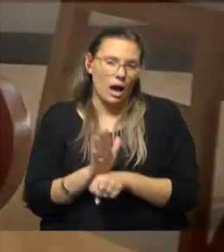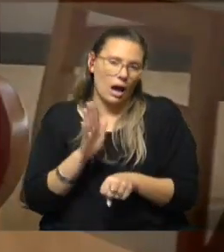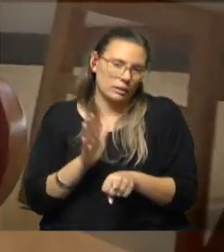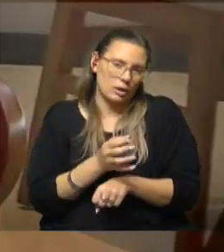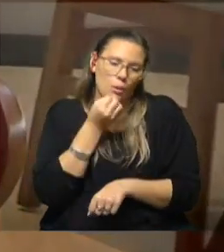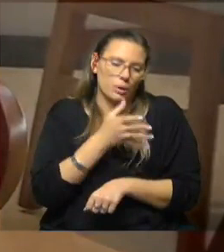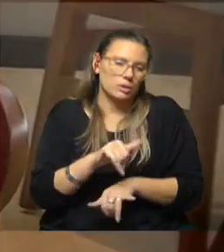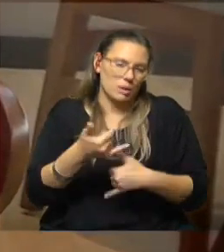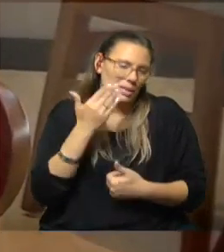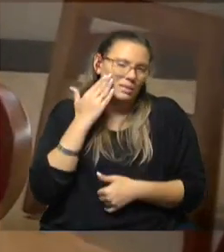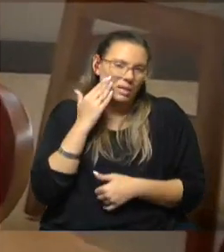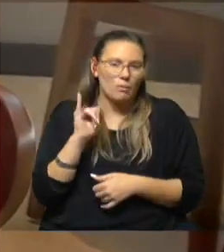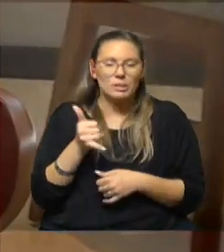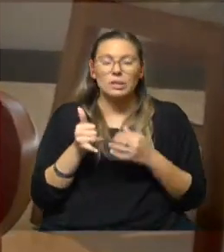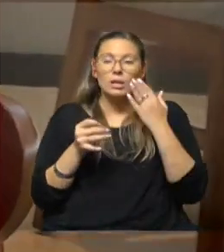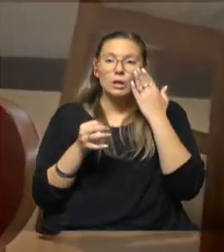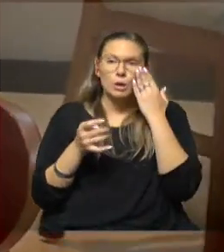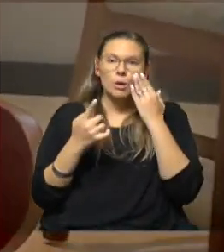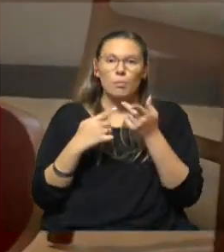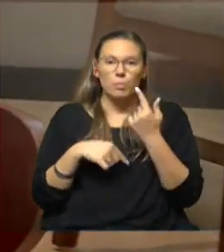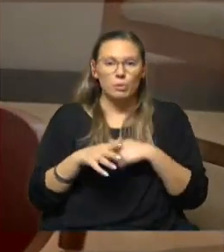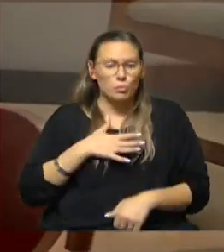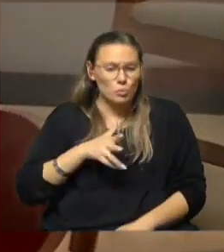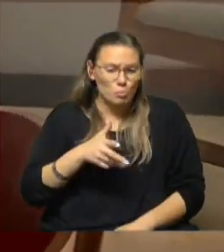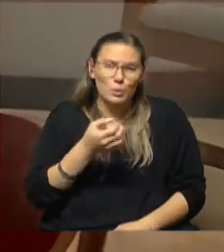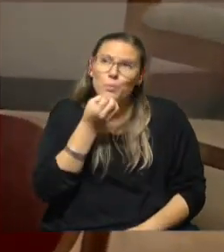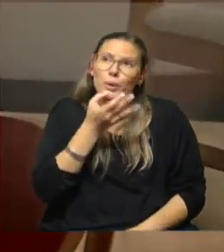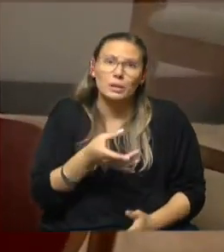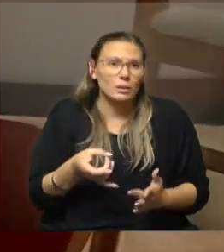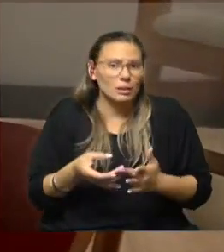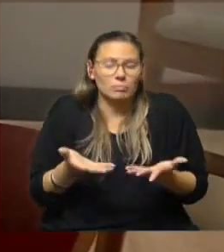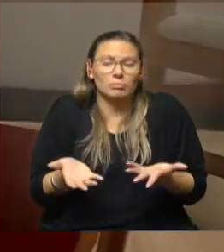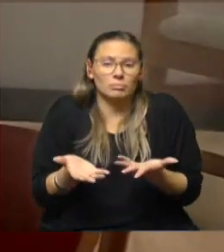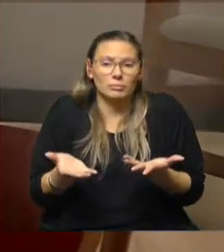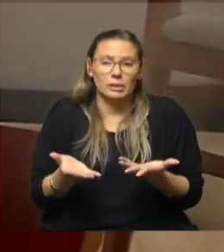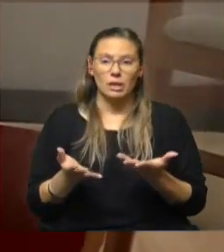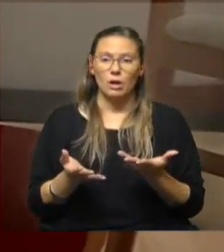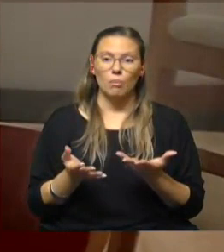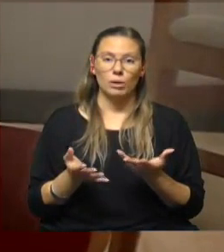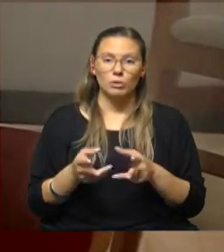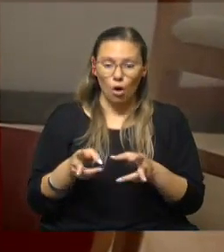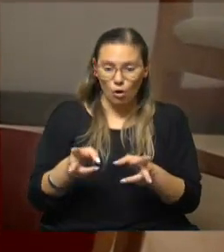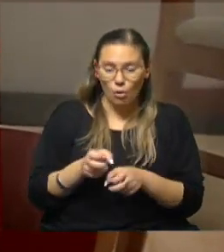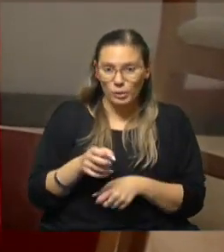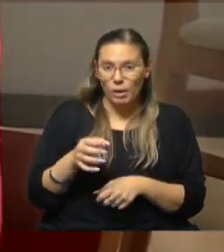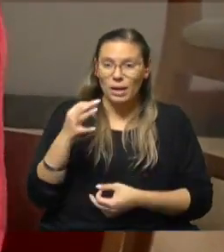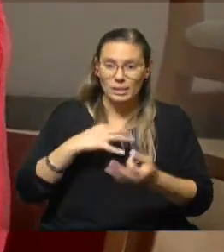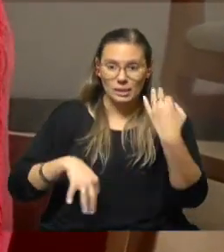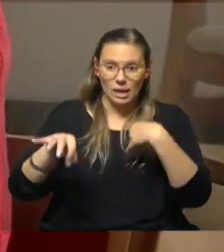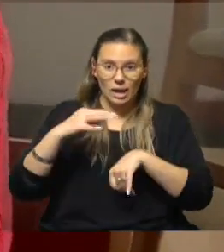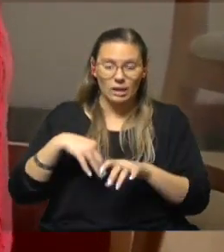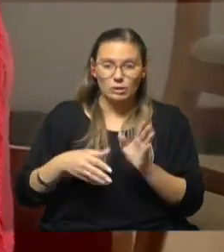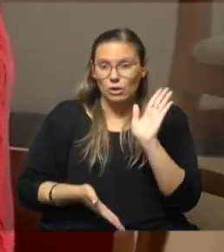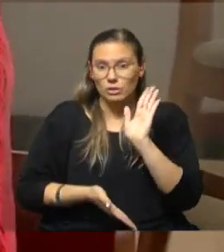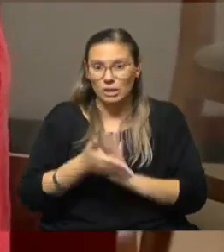esto está comprobado y se sabe, pero era un gran ser humano. Cuando ella cobraba en el teatro, cuando salía había